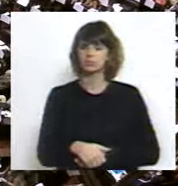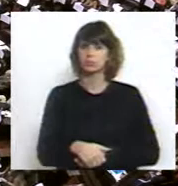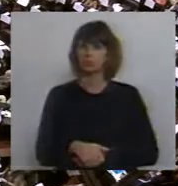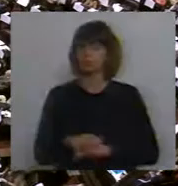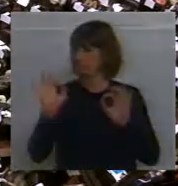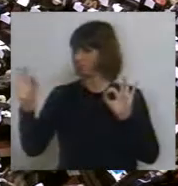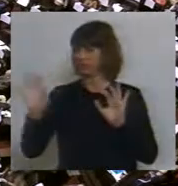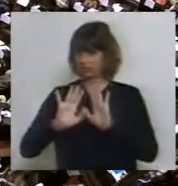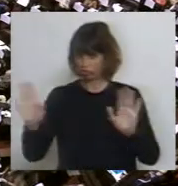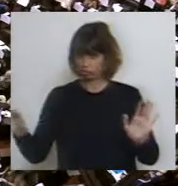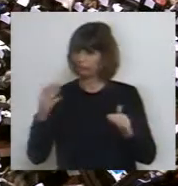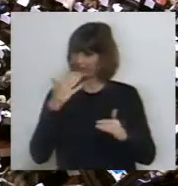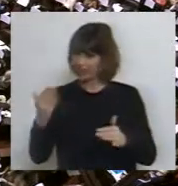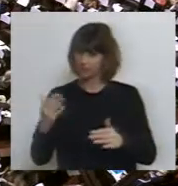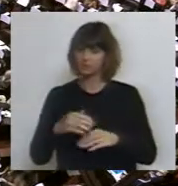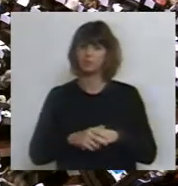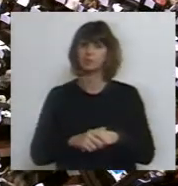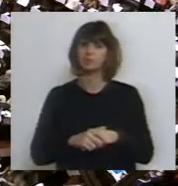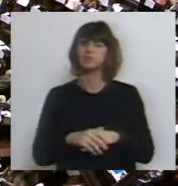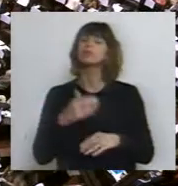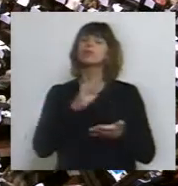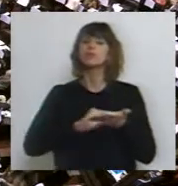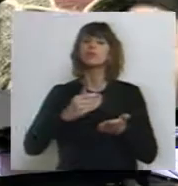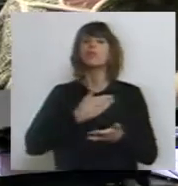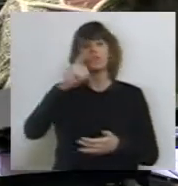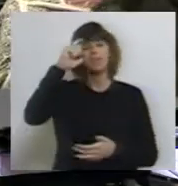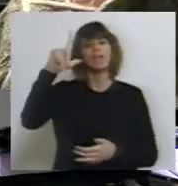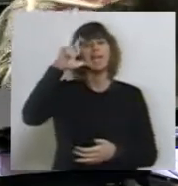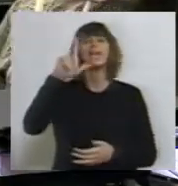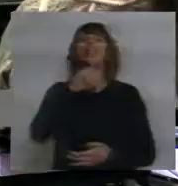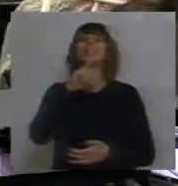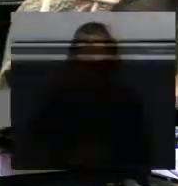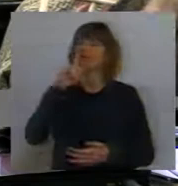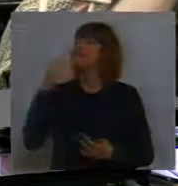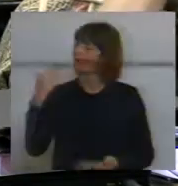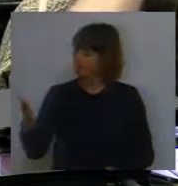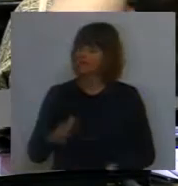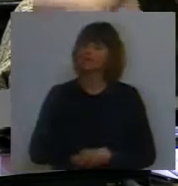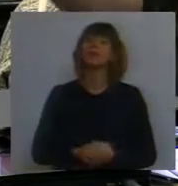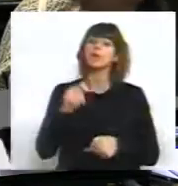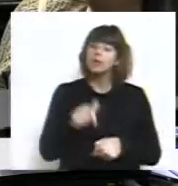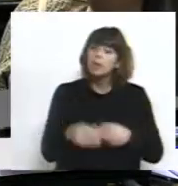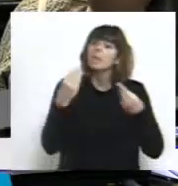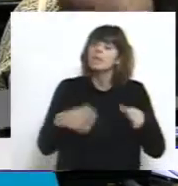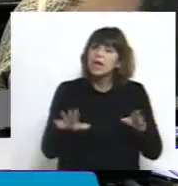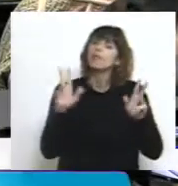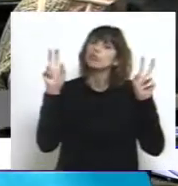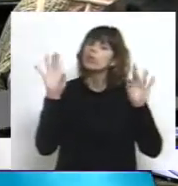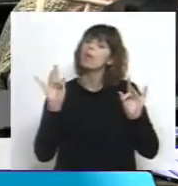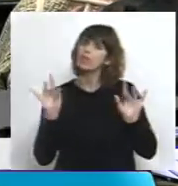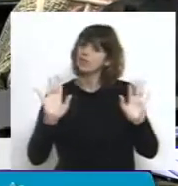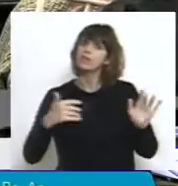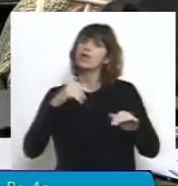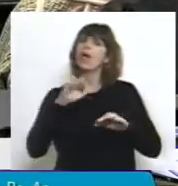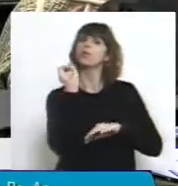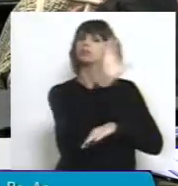Ahí está, diputado Feletti, gracias. Gracias, presidente. Vamos a temas áridos. Vamos a poner la primer filmina.